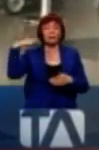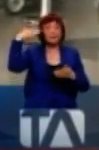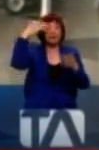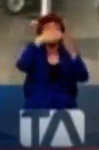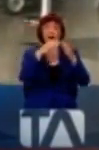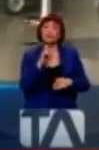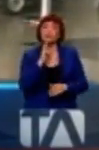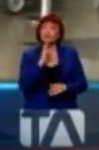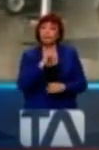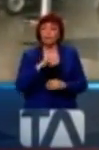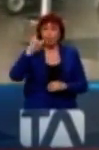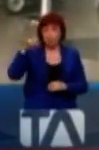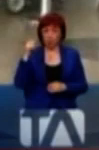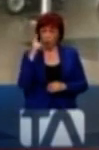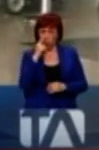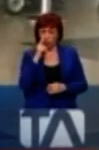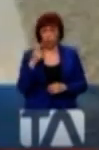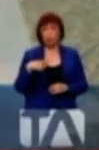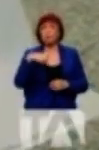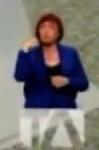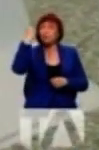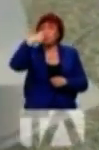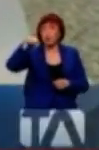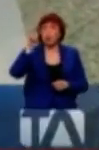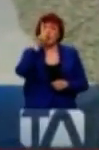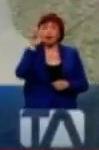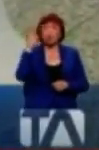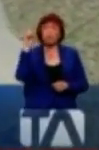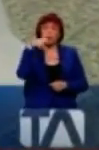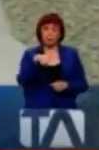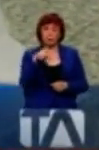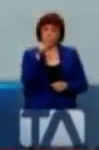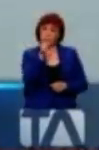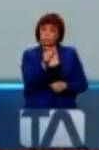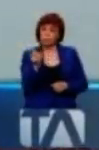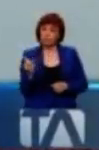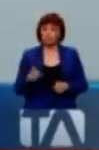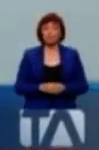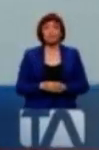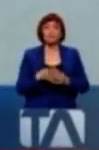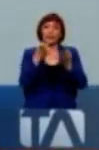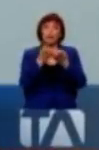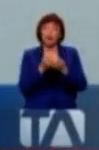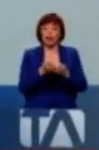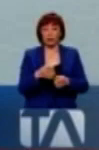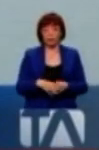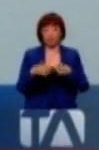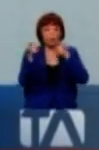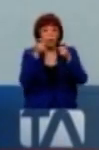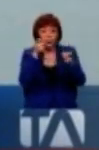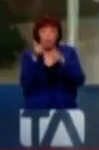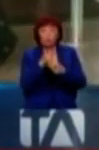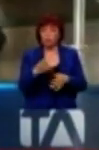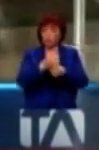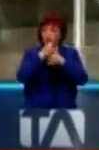junio viajaron más de 20.000 personas. La intención con este nuevo control es elevar el nivel de seguridad en los vuelos hacia